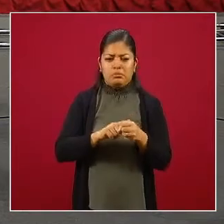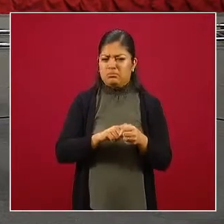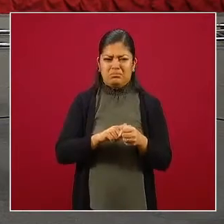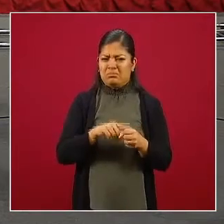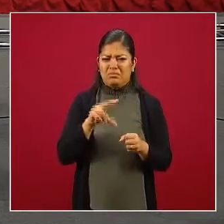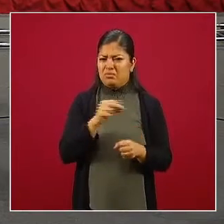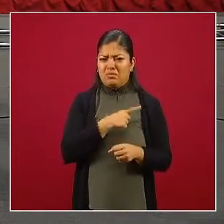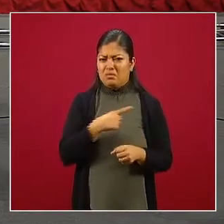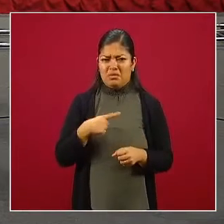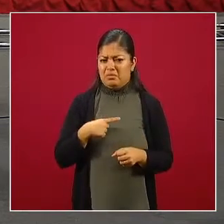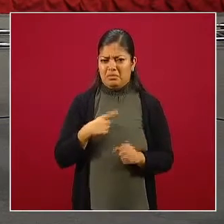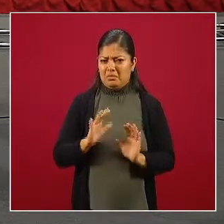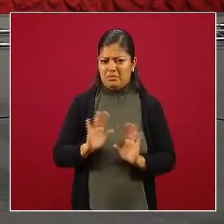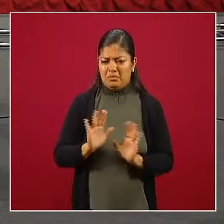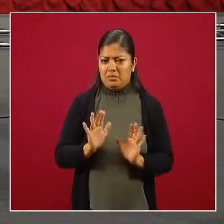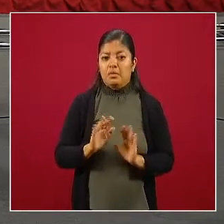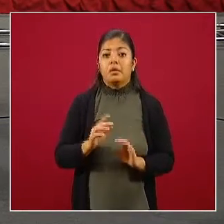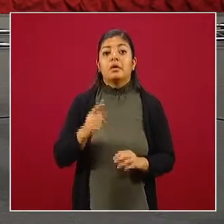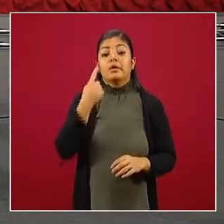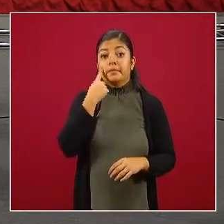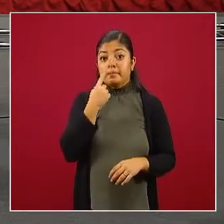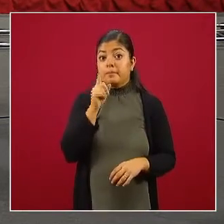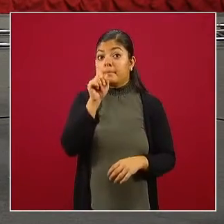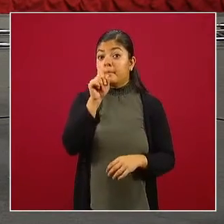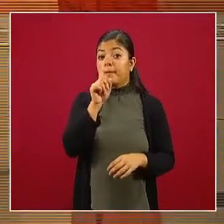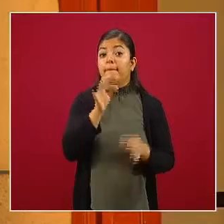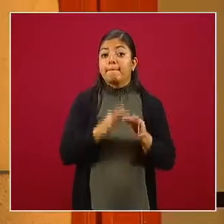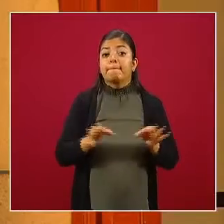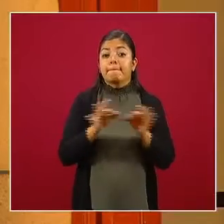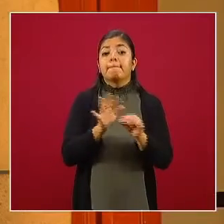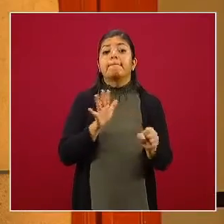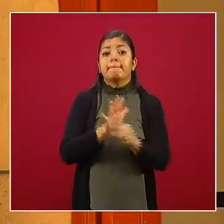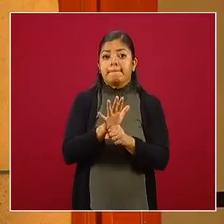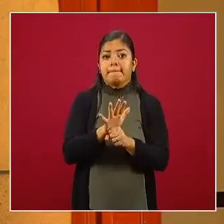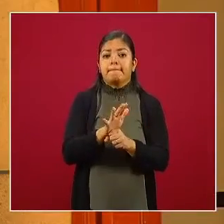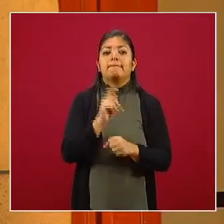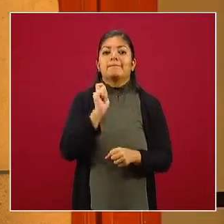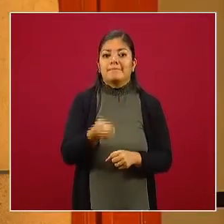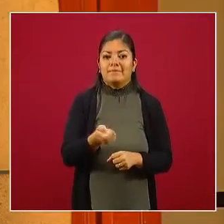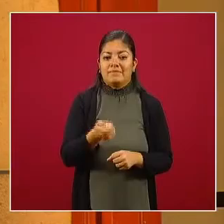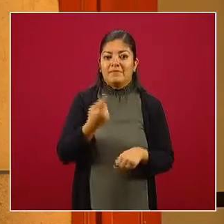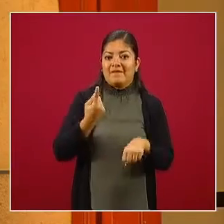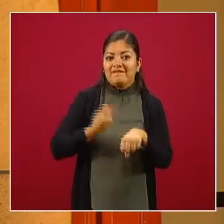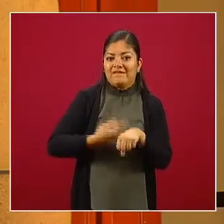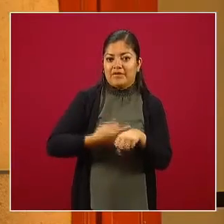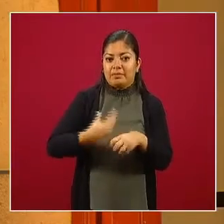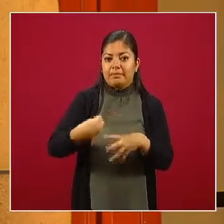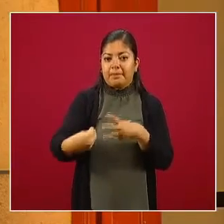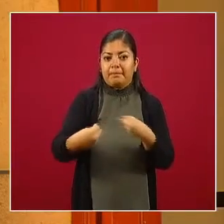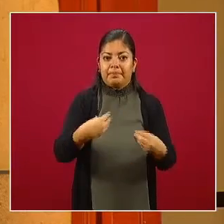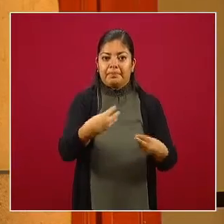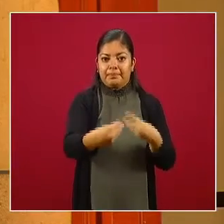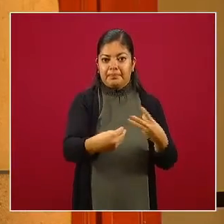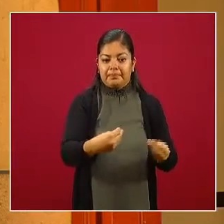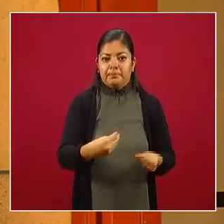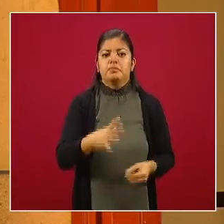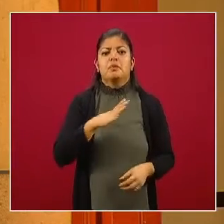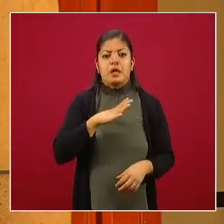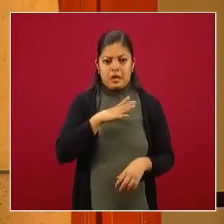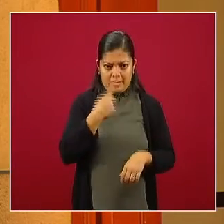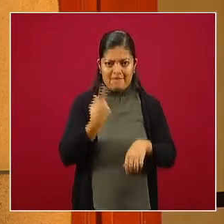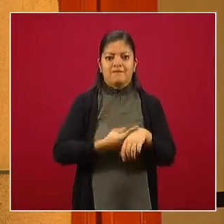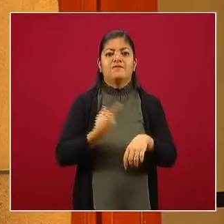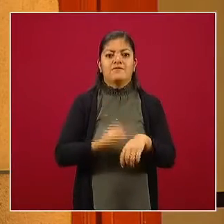¿Qué es importante aquí? Las enfermedades infecciosas se caracterizan por mecanismos de transmisión. Hay enfermedades